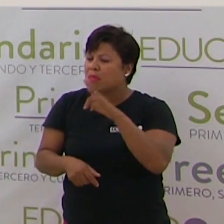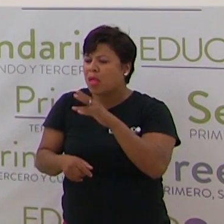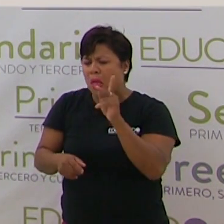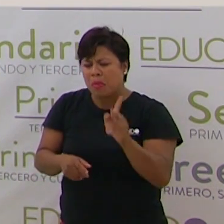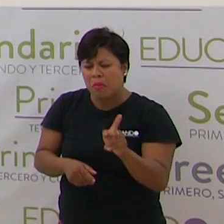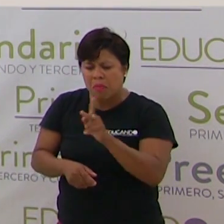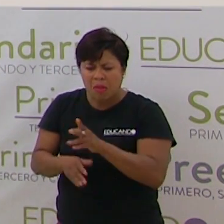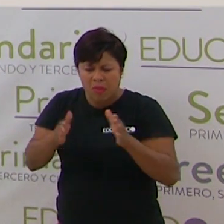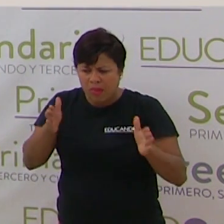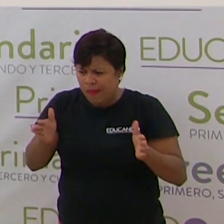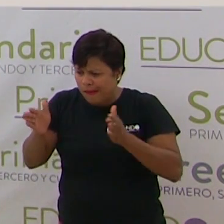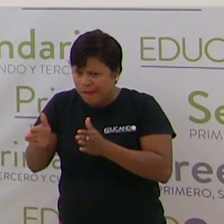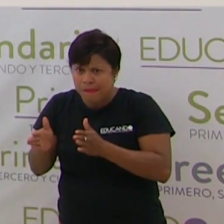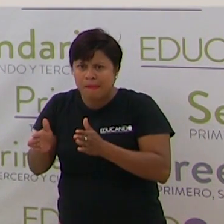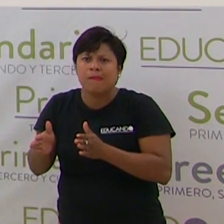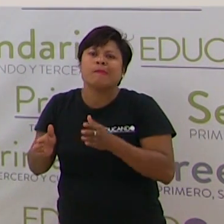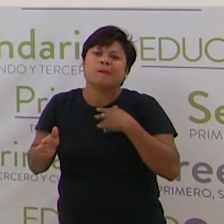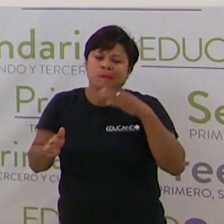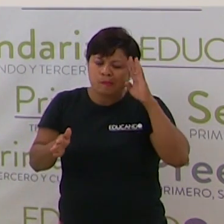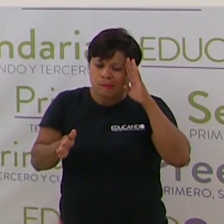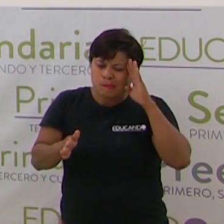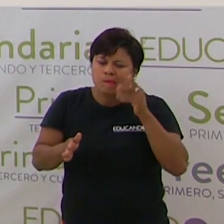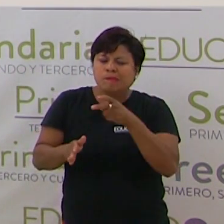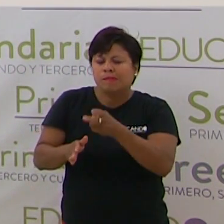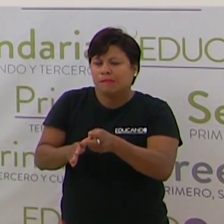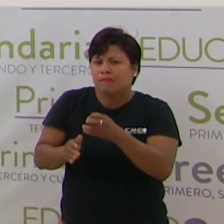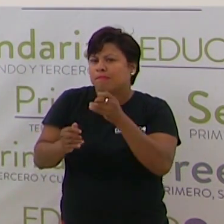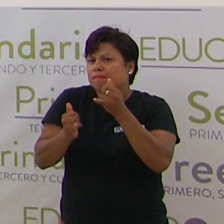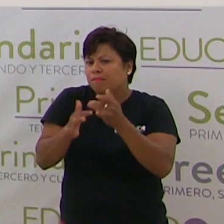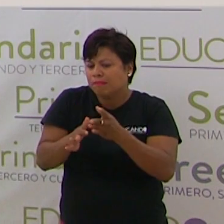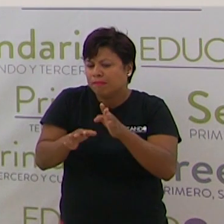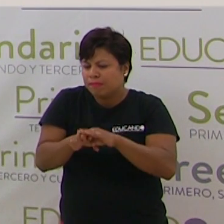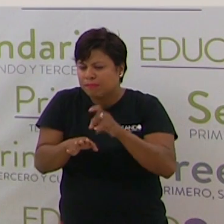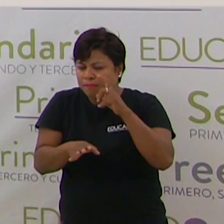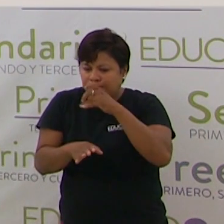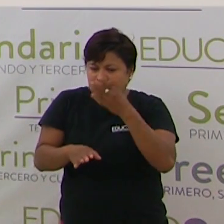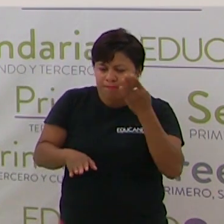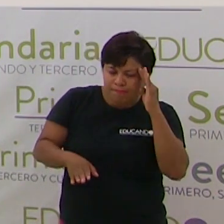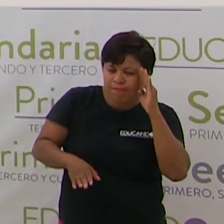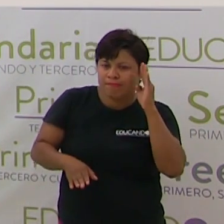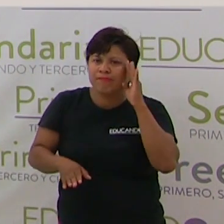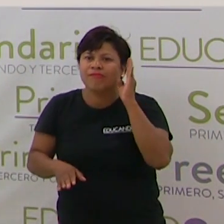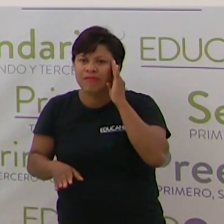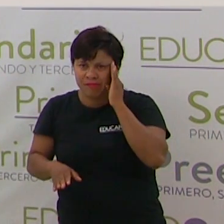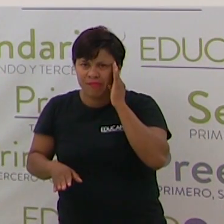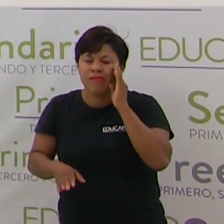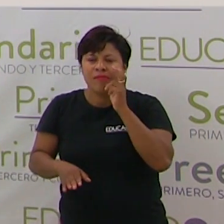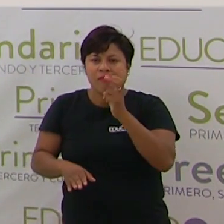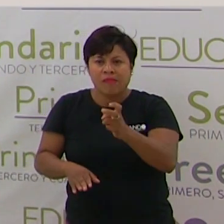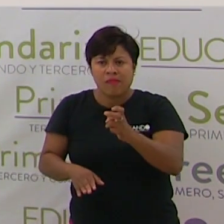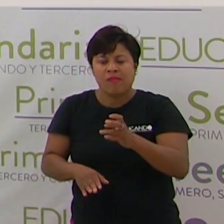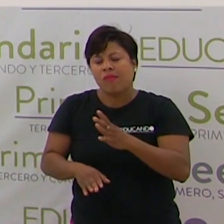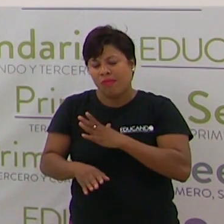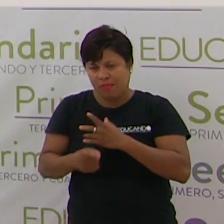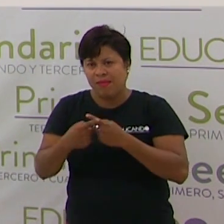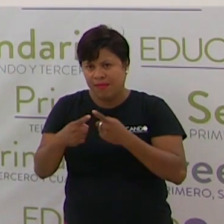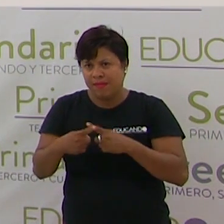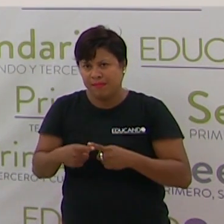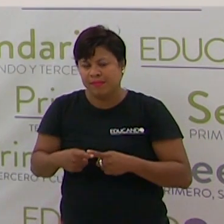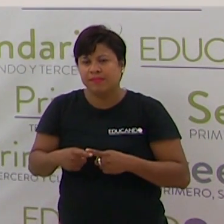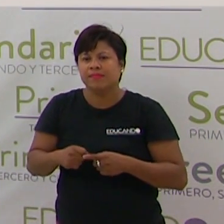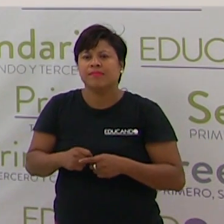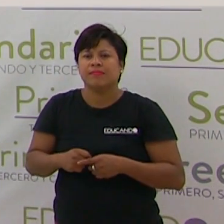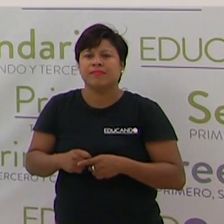tamaño y no nos vamos por la esencia o por lo cual está hecho. Y eso pasa en muchas cosas,